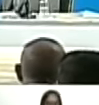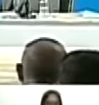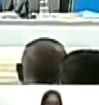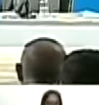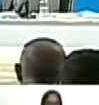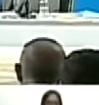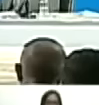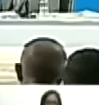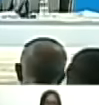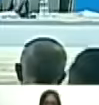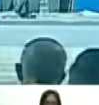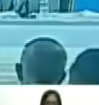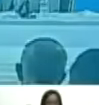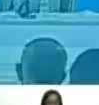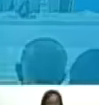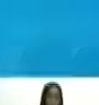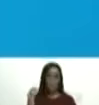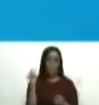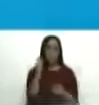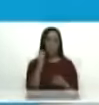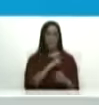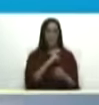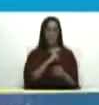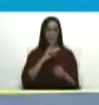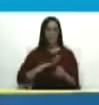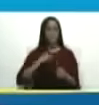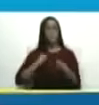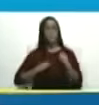El año pasado, en el mes de enero, estábamos perturbados.